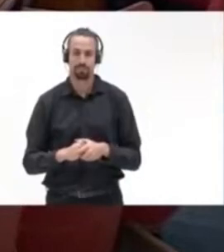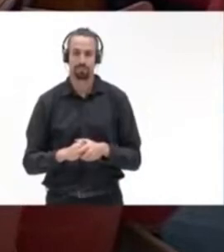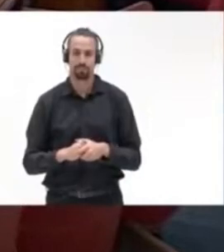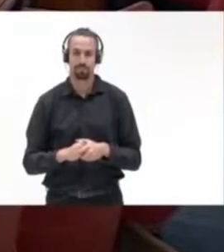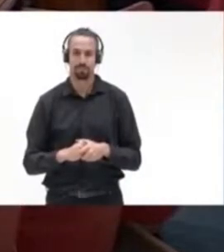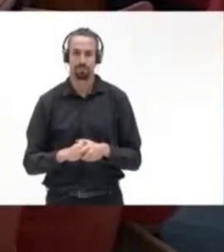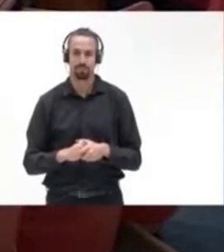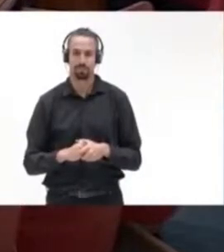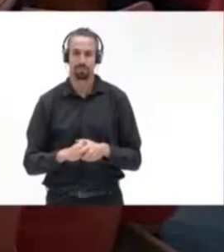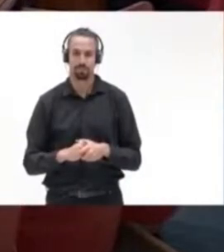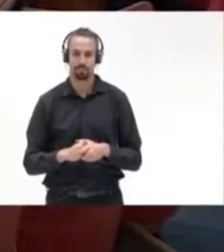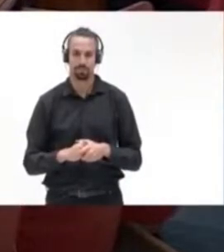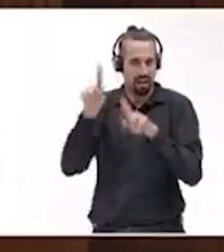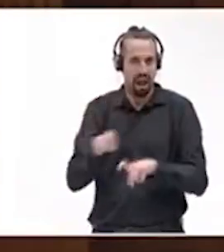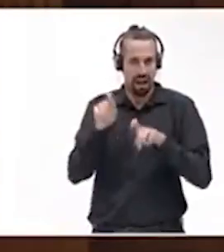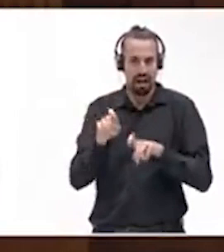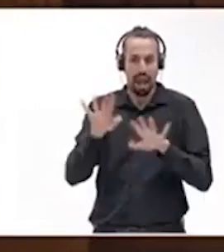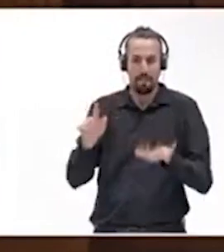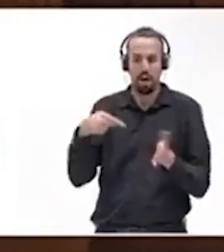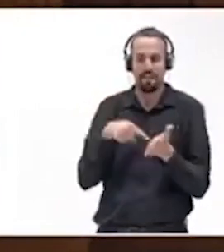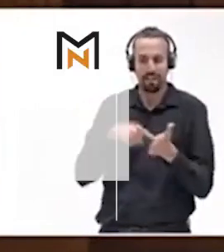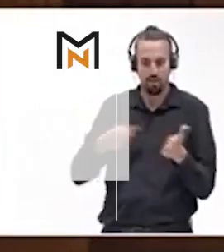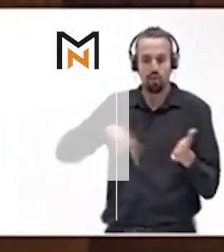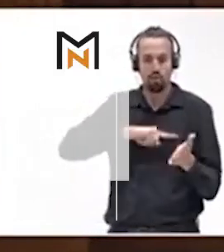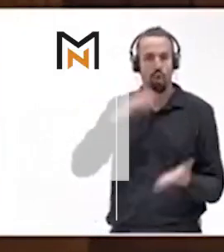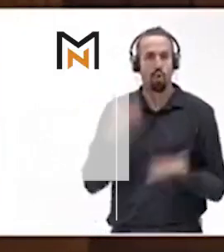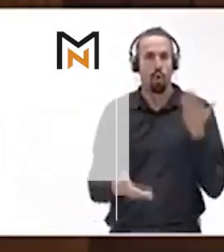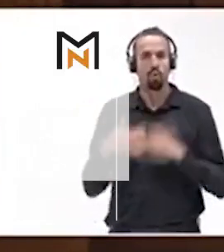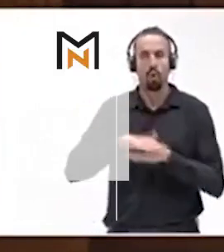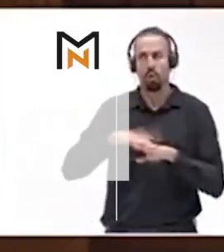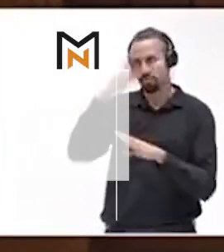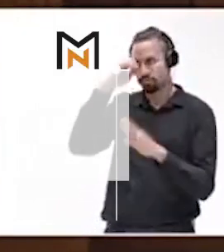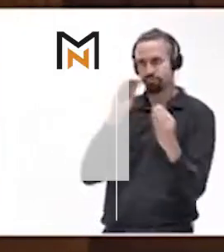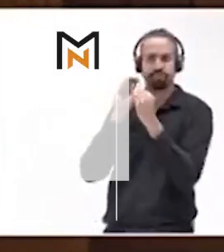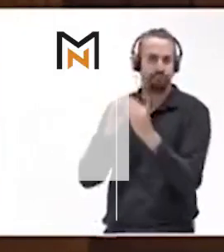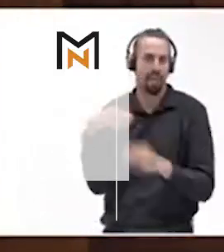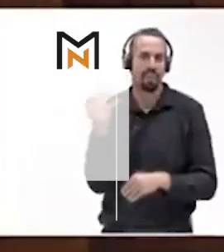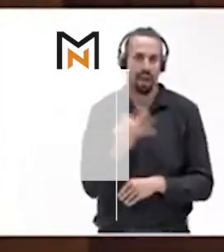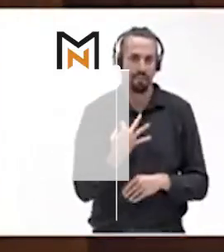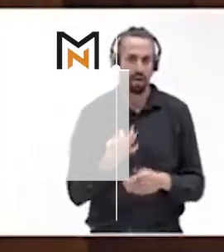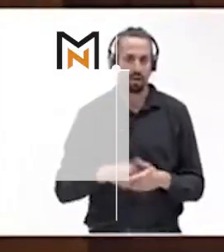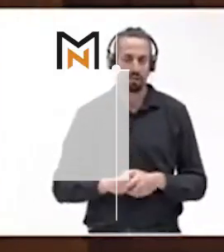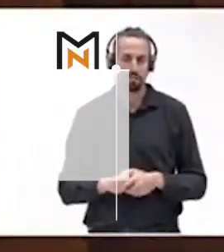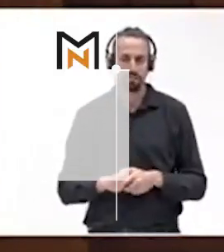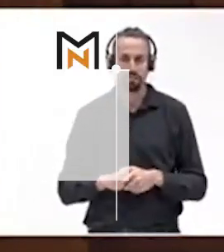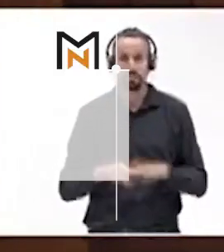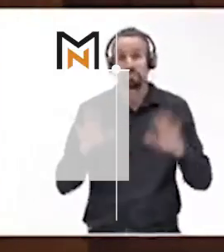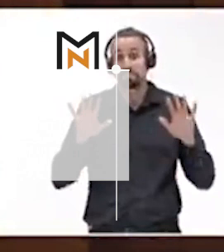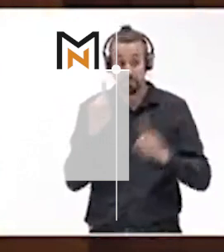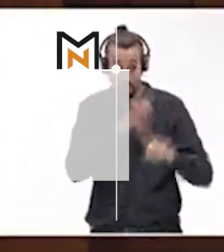pero son reivindicaciones justas que nosotros desde el gobierno compartimos sin embargo ante los